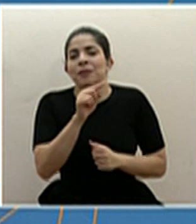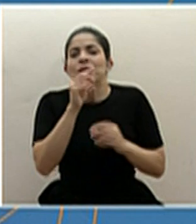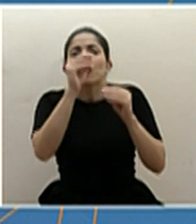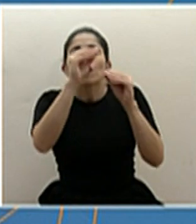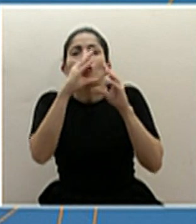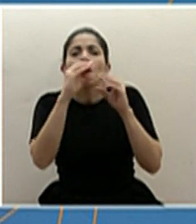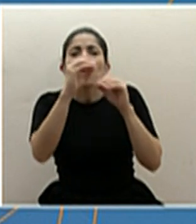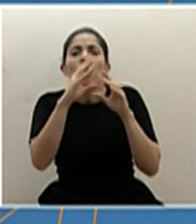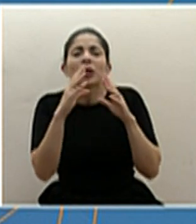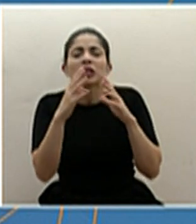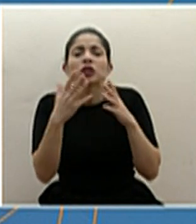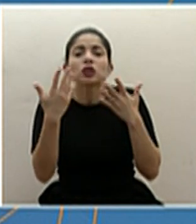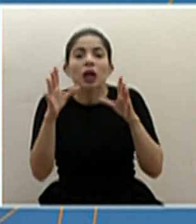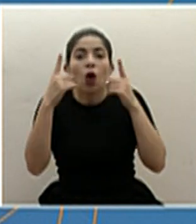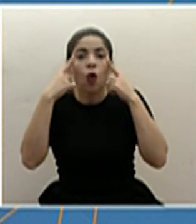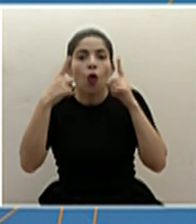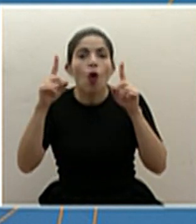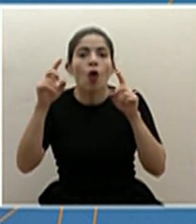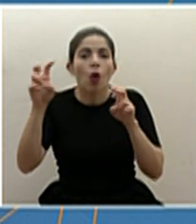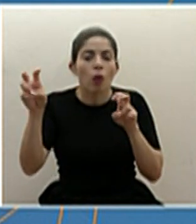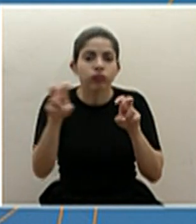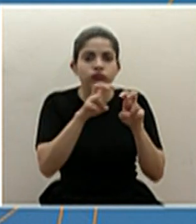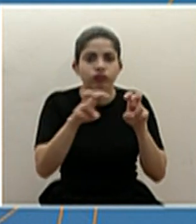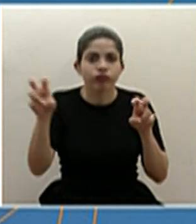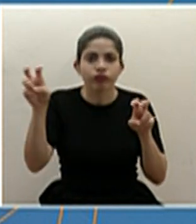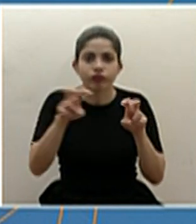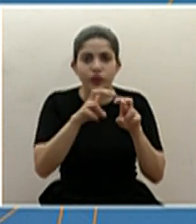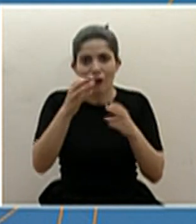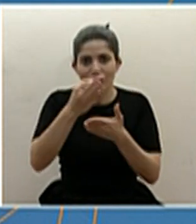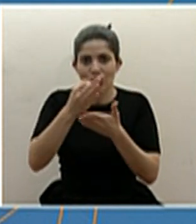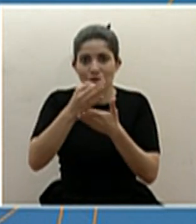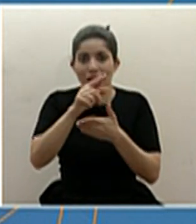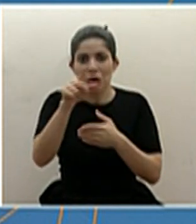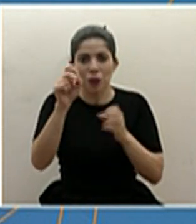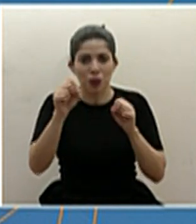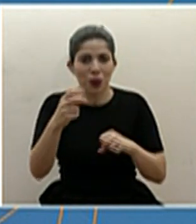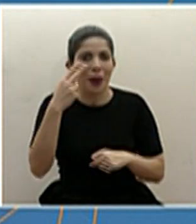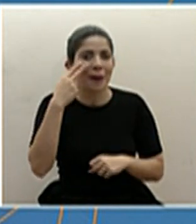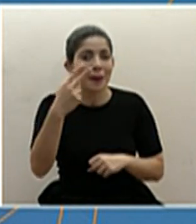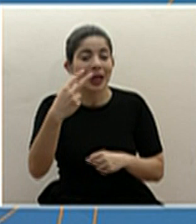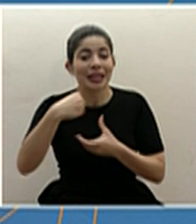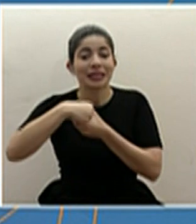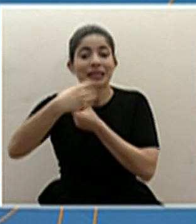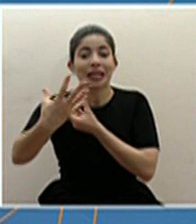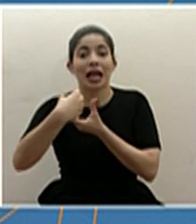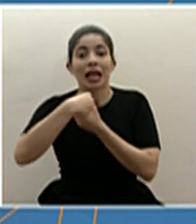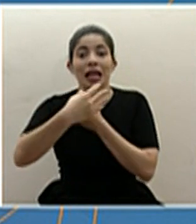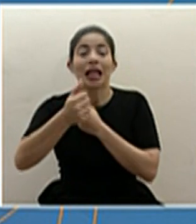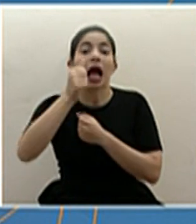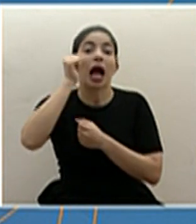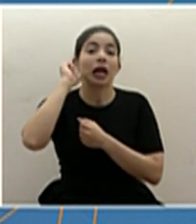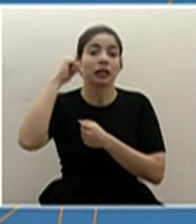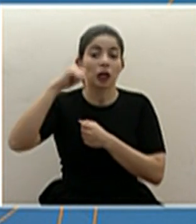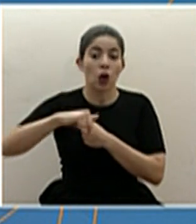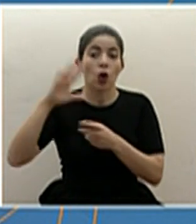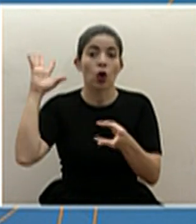datos de lo que hemos logrado movilizar en el cordón fronterizo. Como ustedes pueden ver, bueno, las salidas fueron entre ayer y